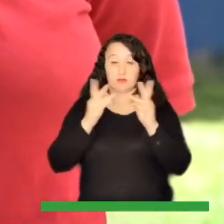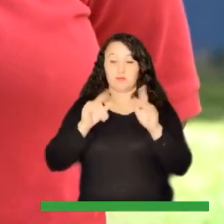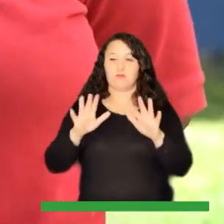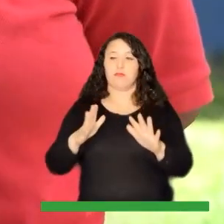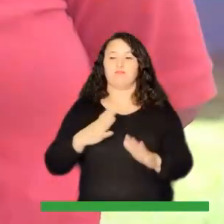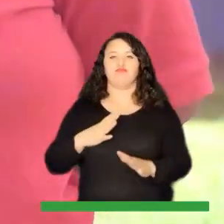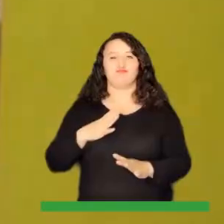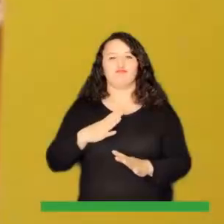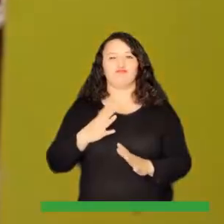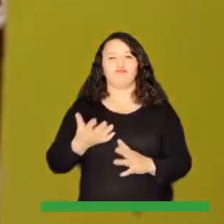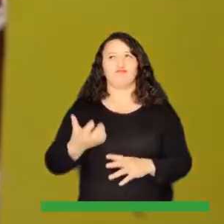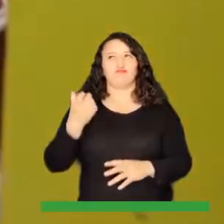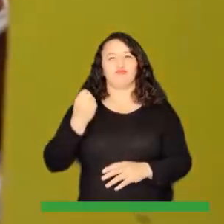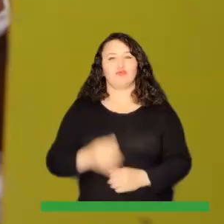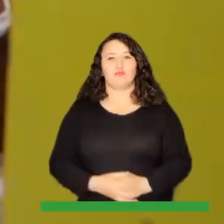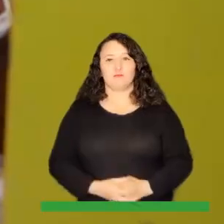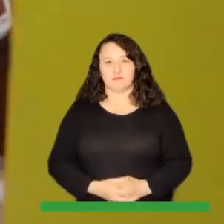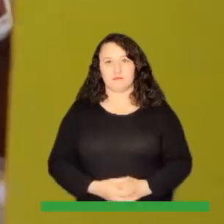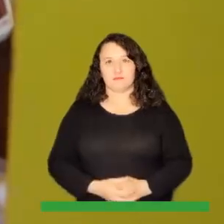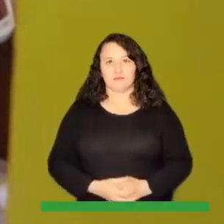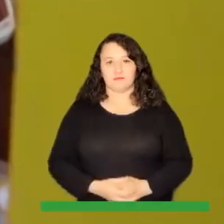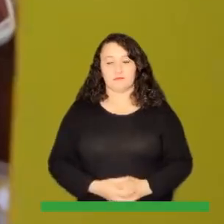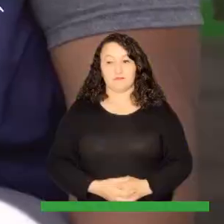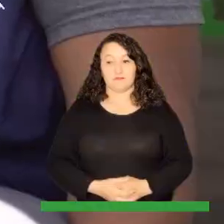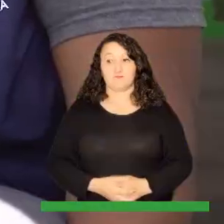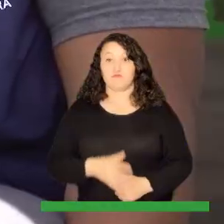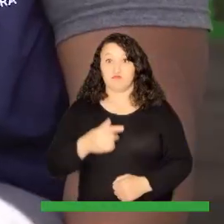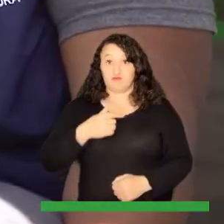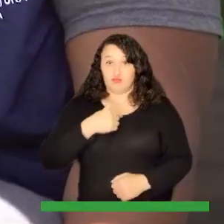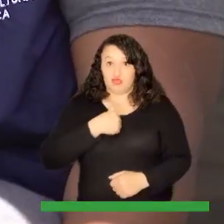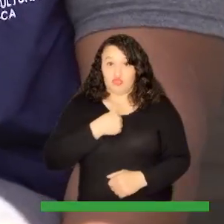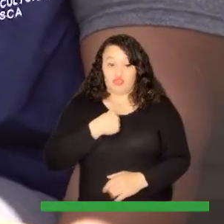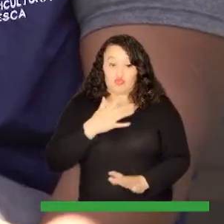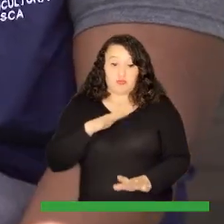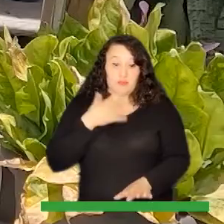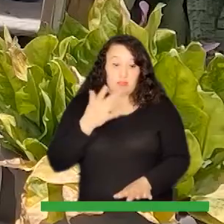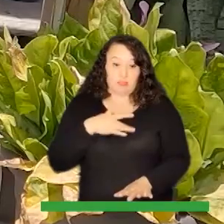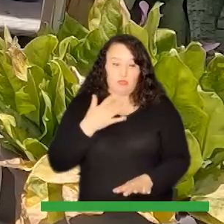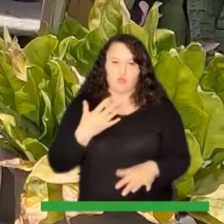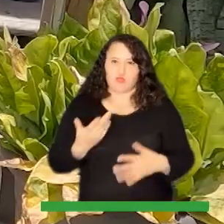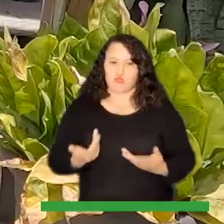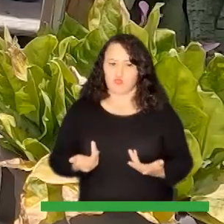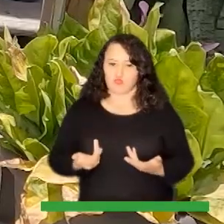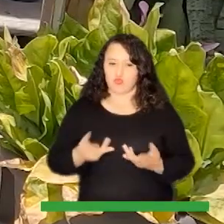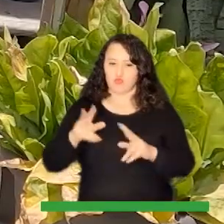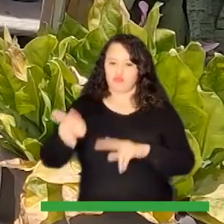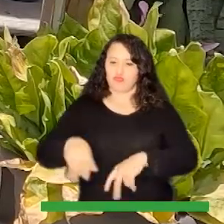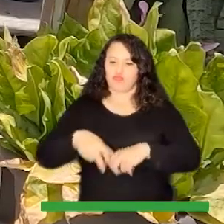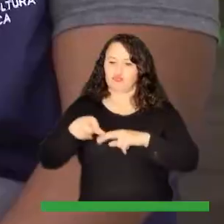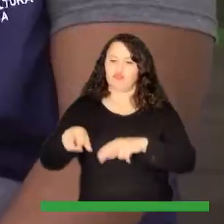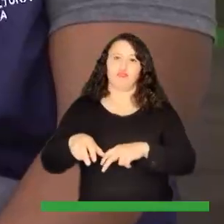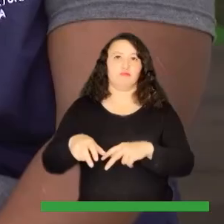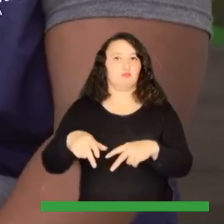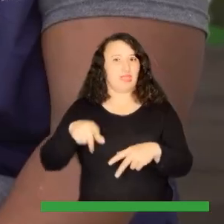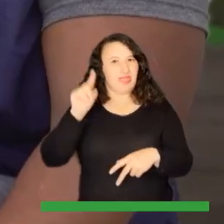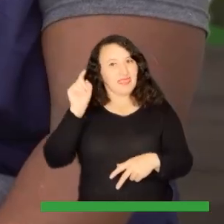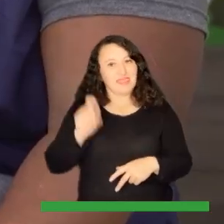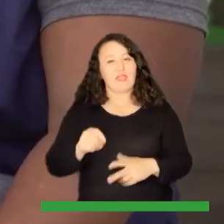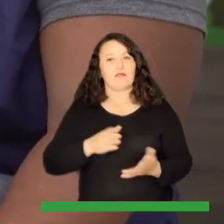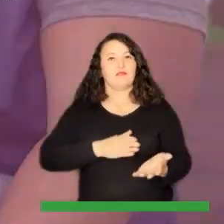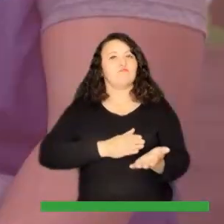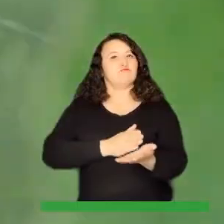como en la comunidad en sí. Yo siento de mi parte que la agricultura tiene